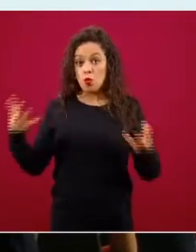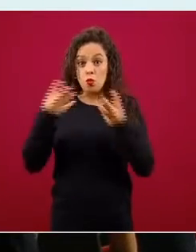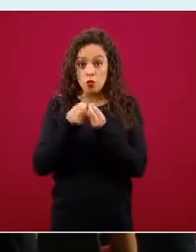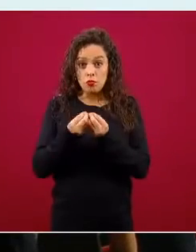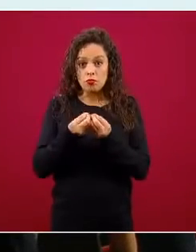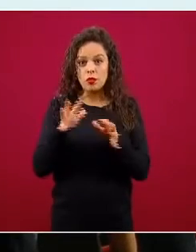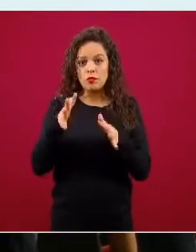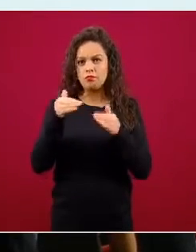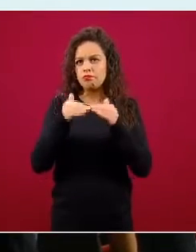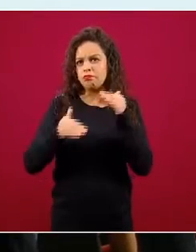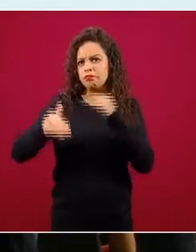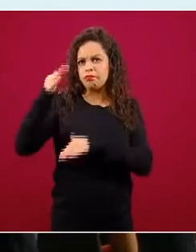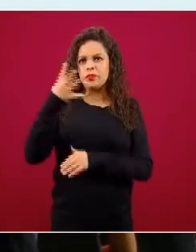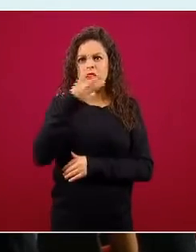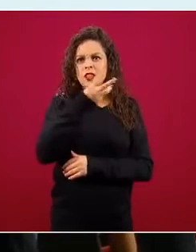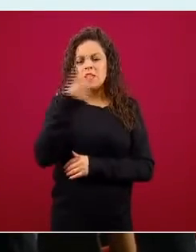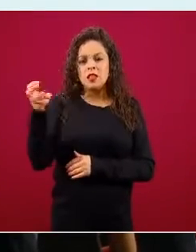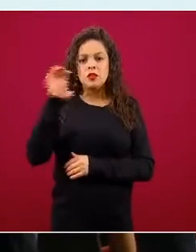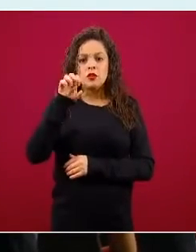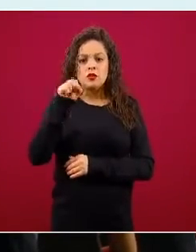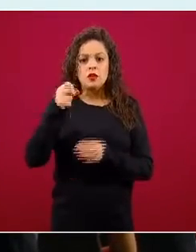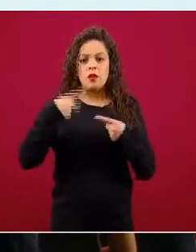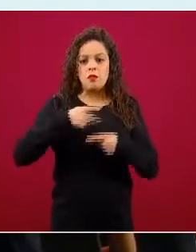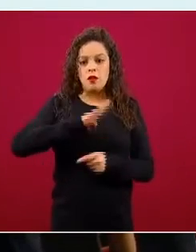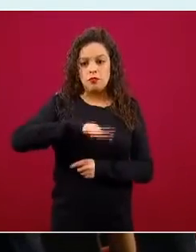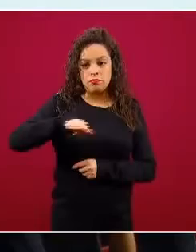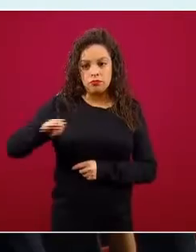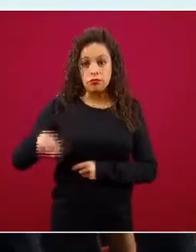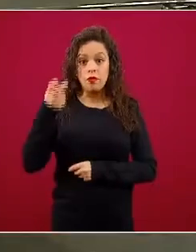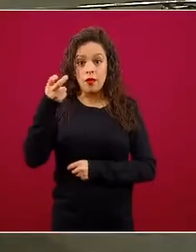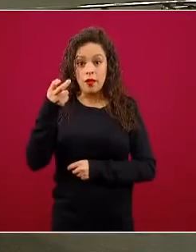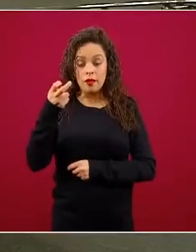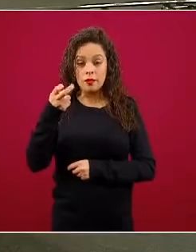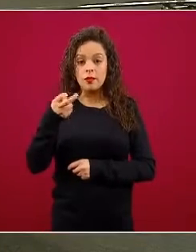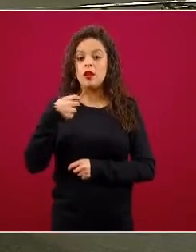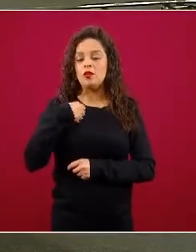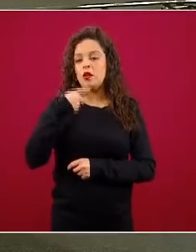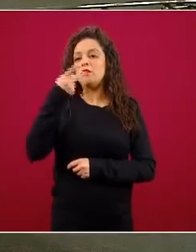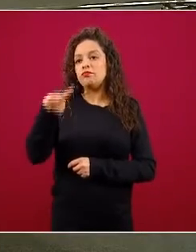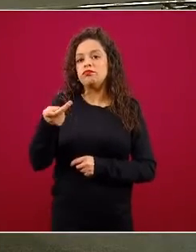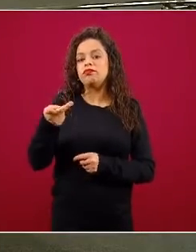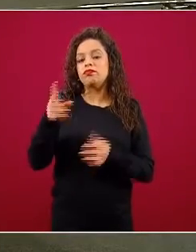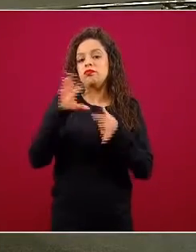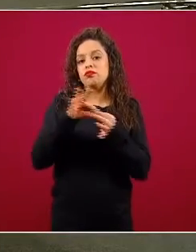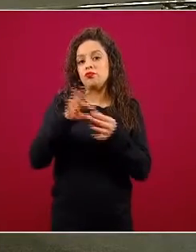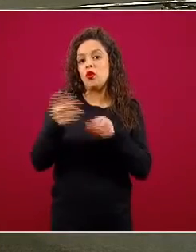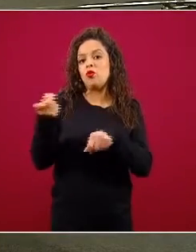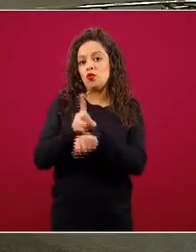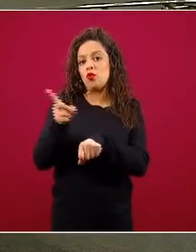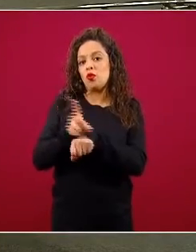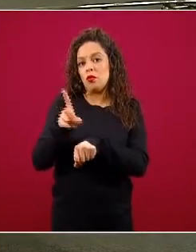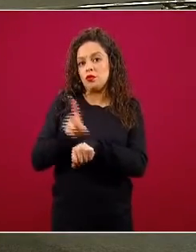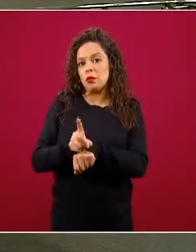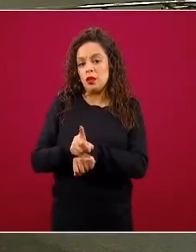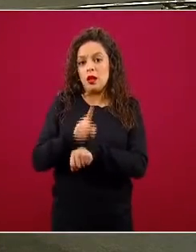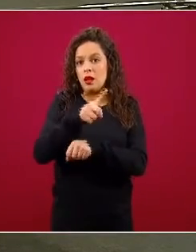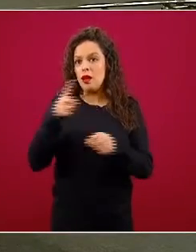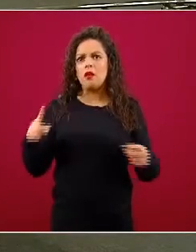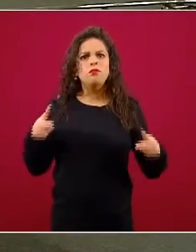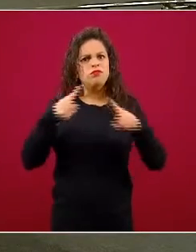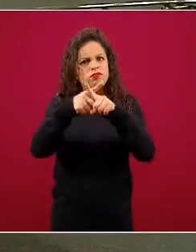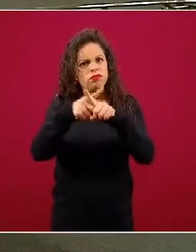de 360 muertes, a lo que informamos todos los días. ¿Por qué razón? Porque están en espera del